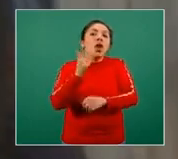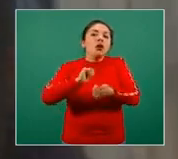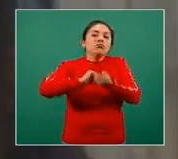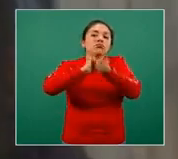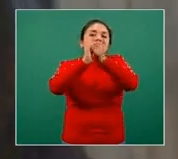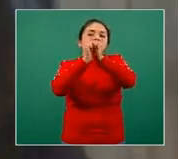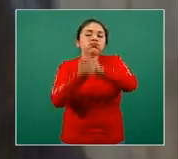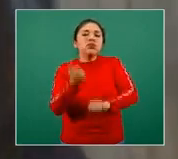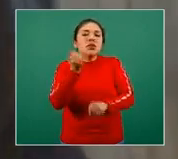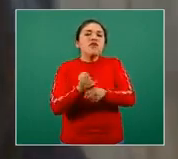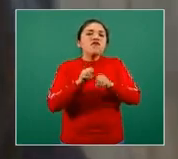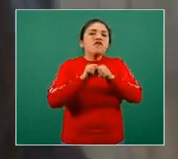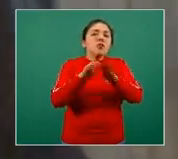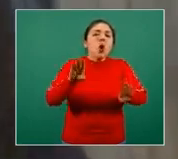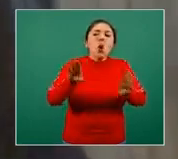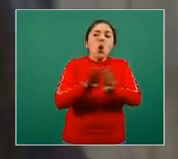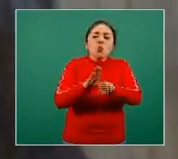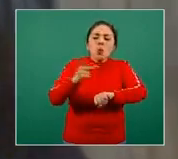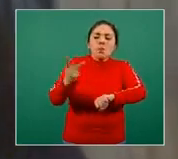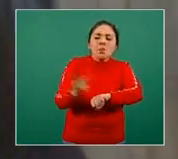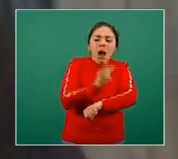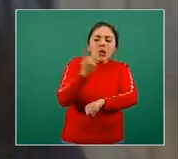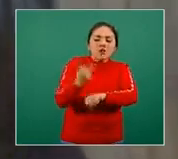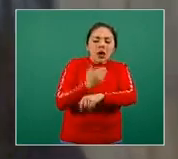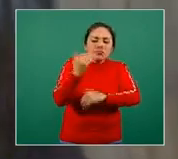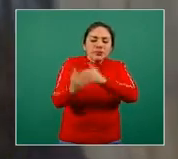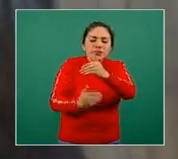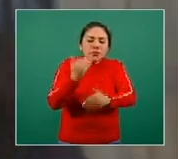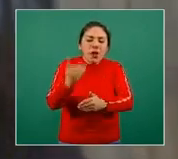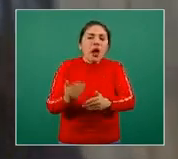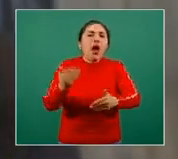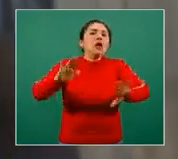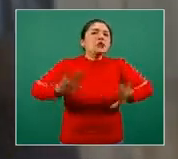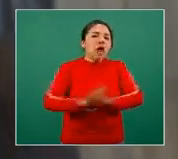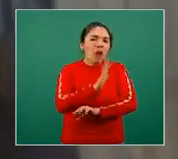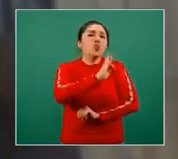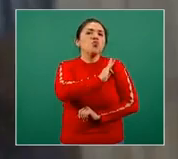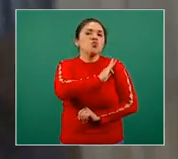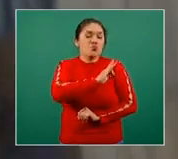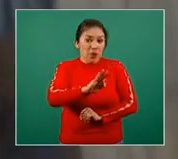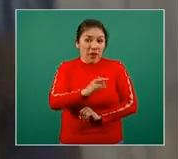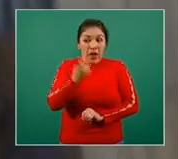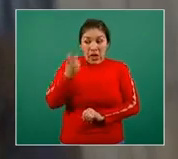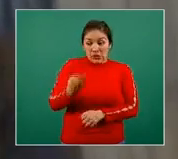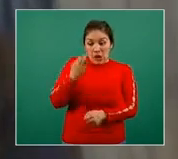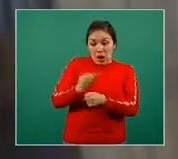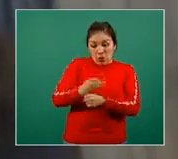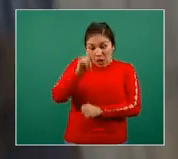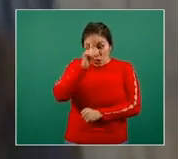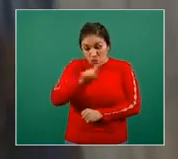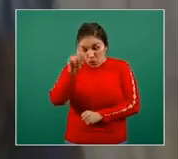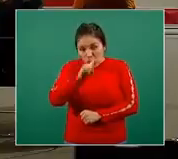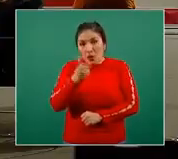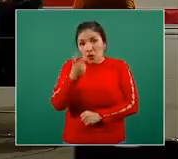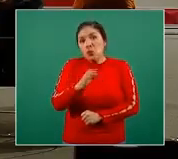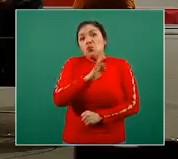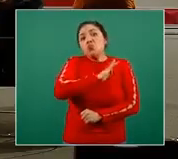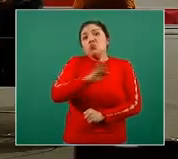la información conforme va saliendo todos los días y que estas recomendaciones pueden